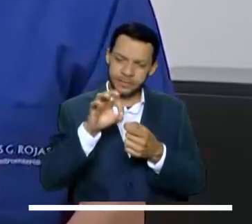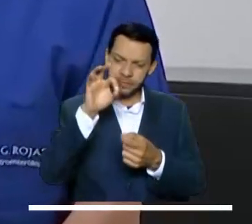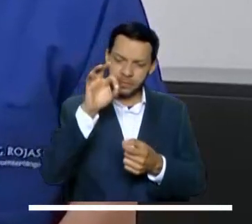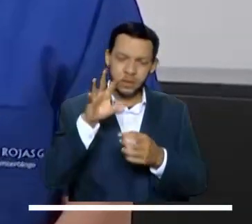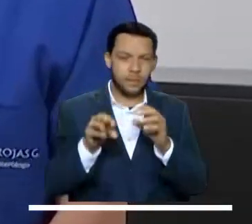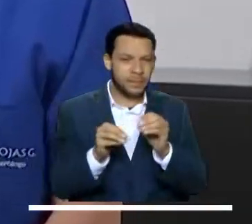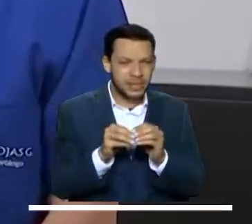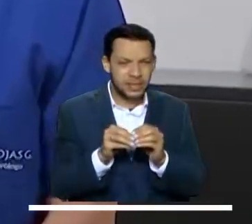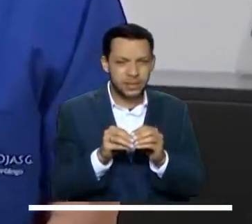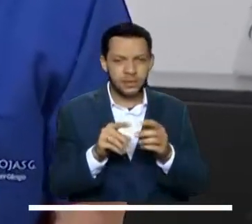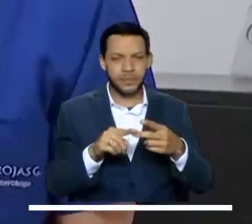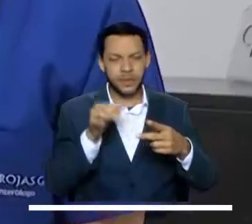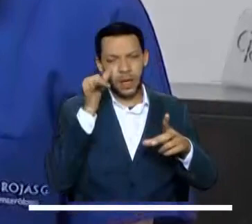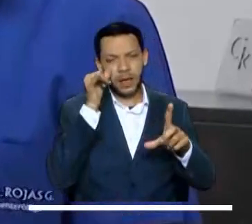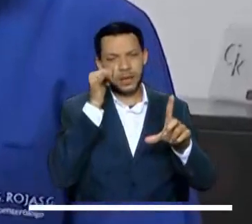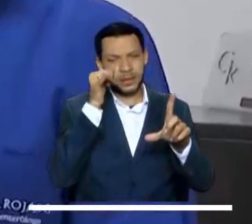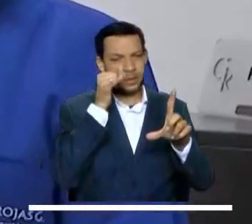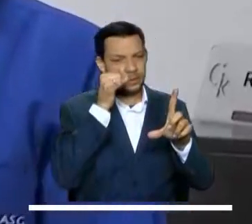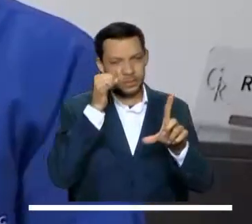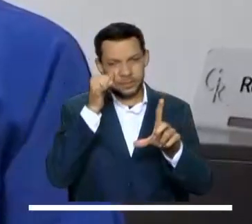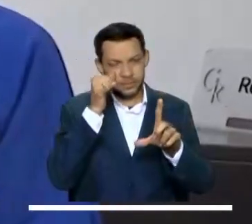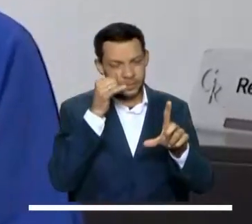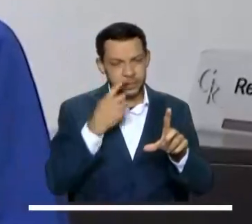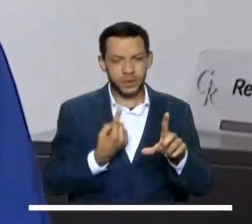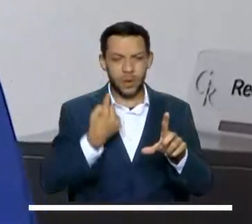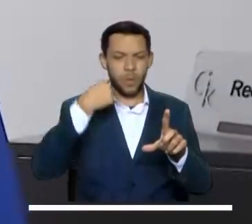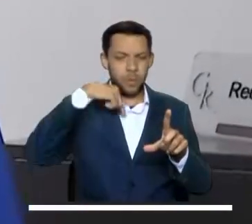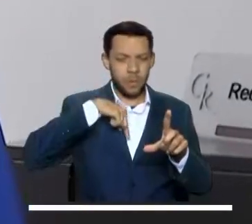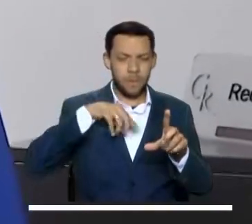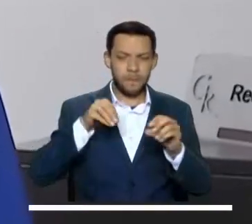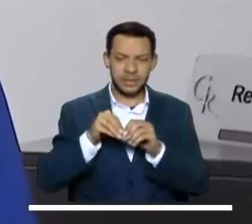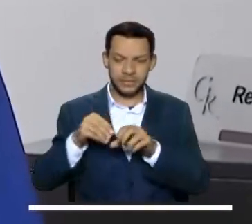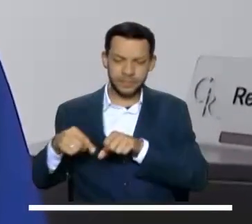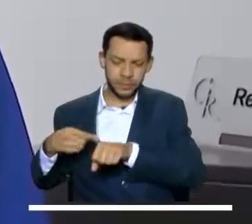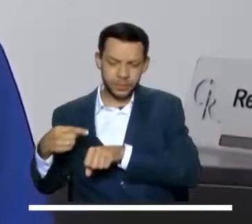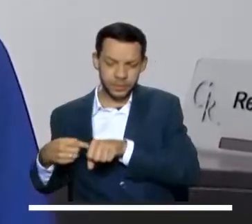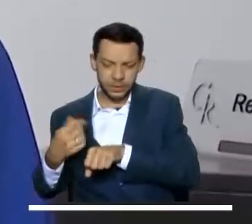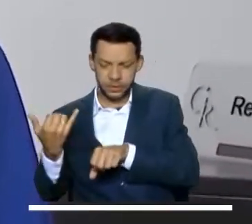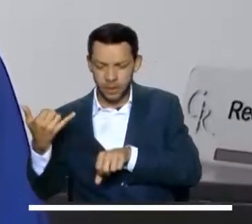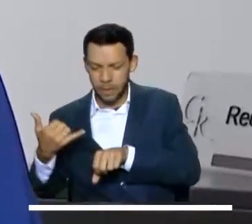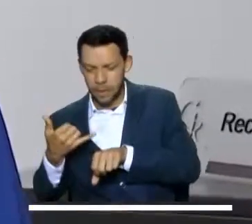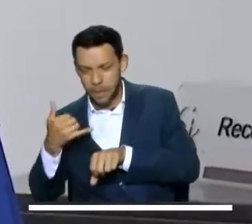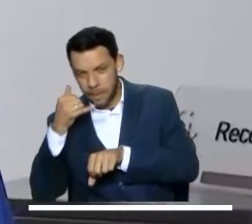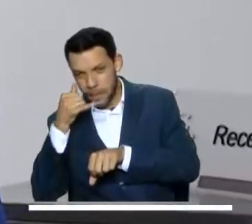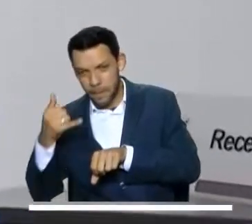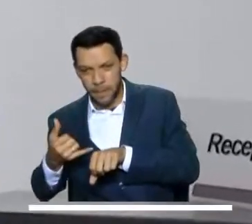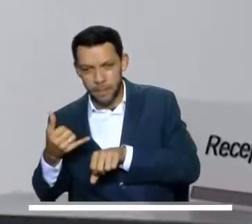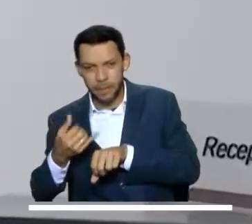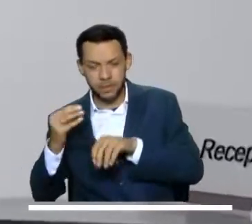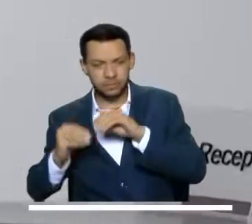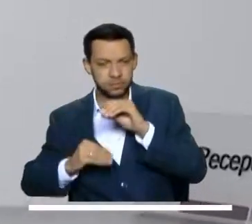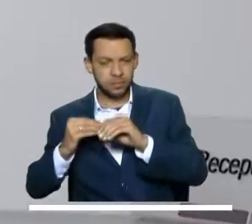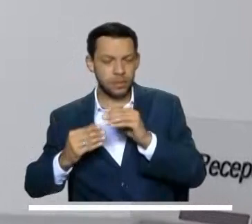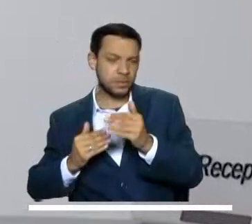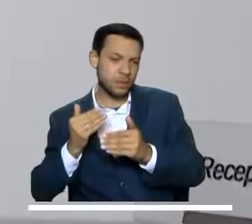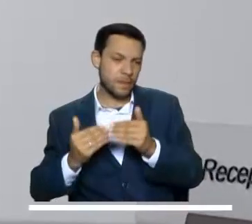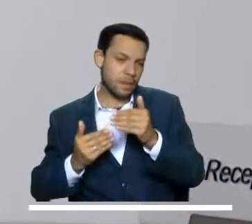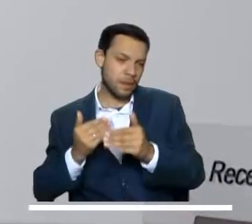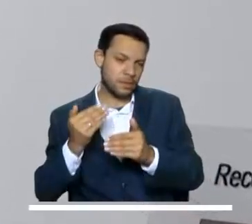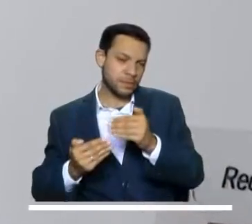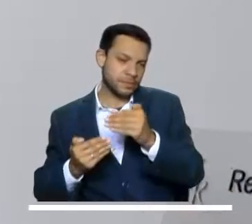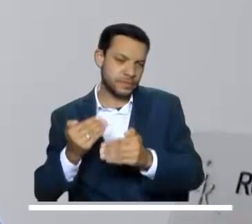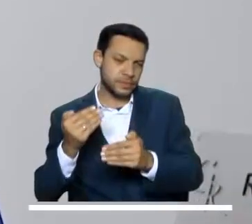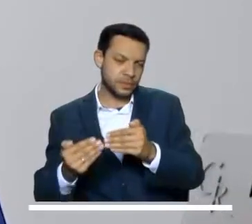una colonoscopia? La endoscopia es el estudio diagnóstico que nos permite a los gastroenterólogos y endoscopistas evaluar todo el tracto digestivo superior,